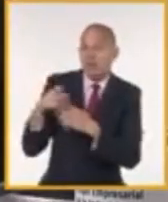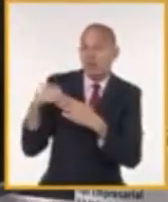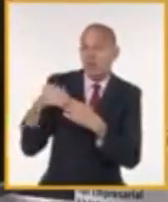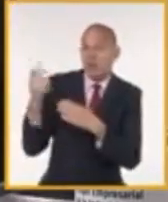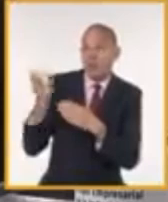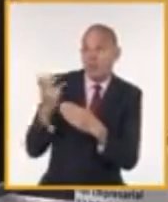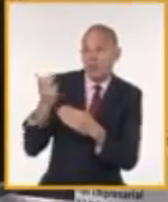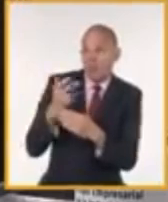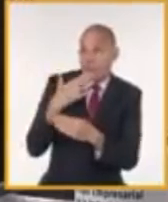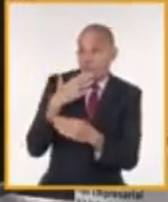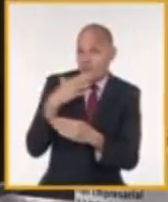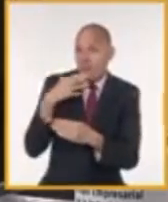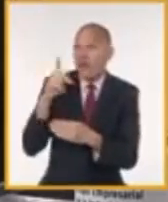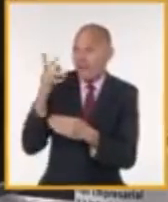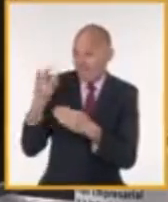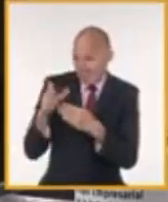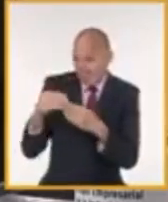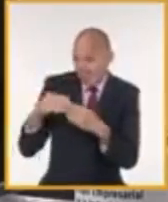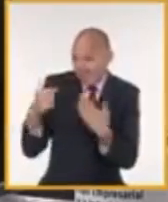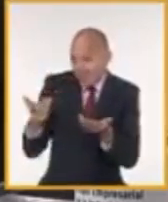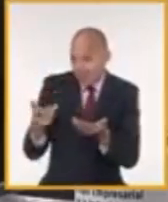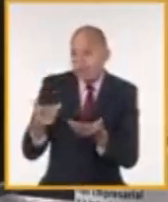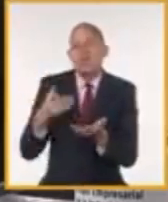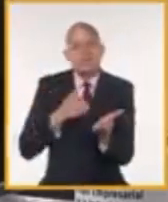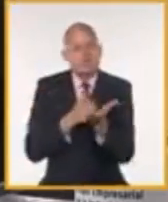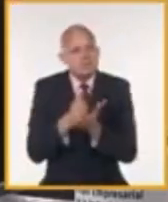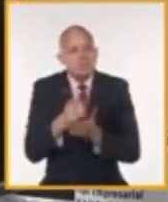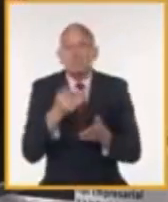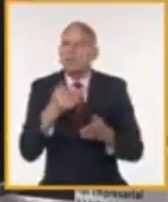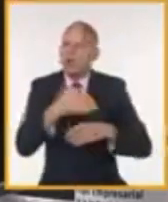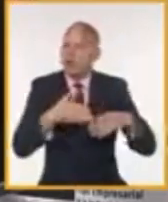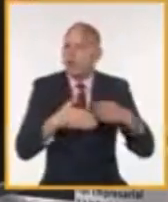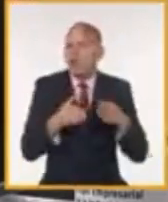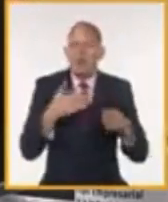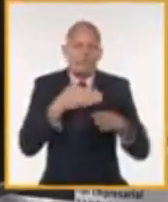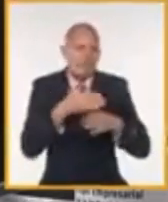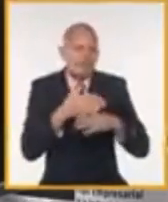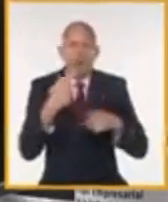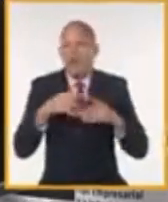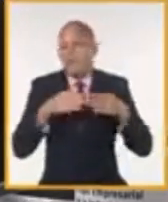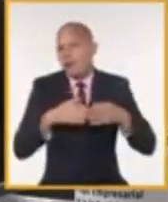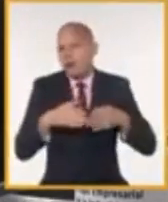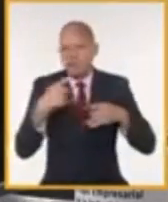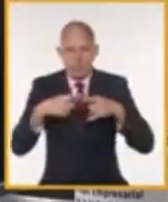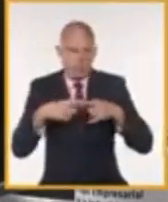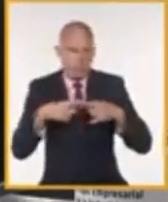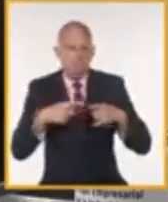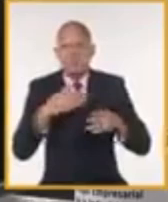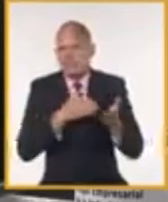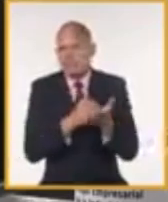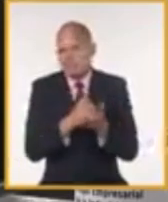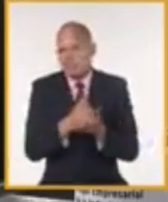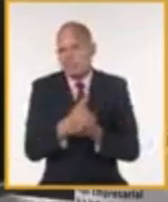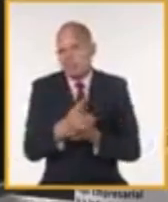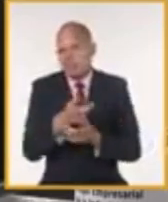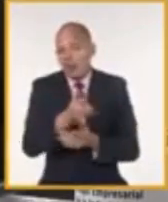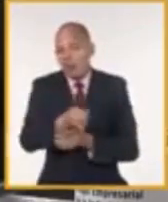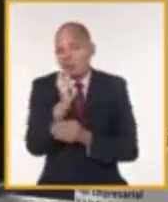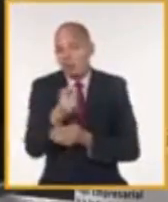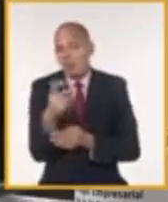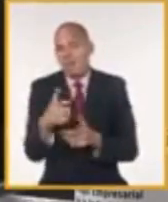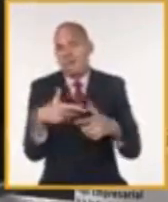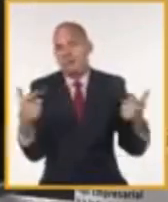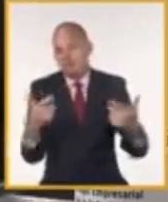social. Esta fuerza de trabajo se ha caracterizado por ser muy estable en el decurso de los años, desde la